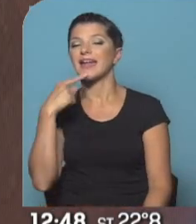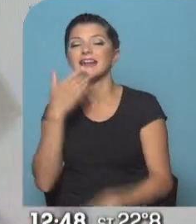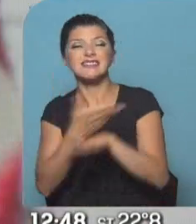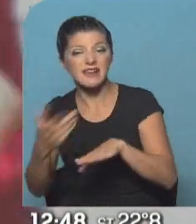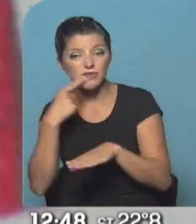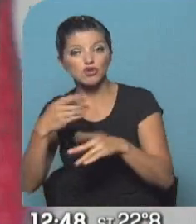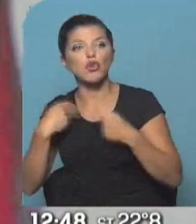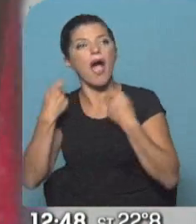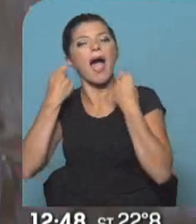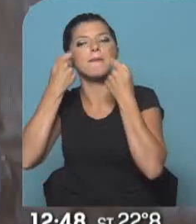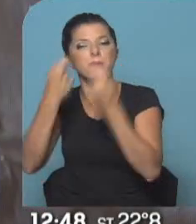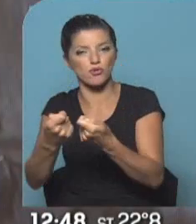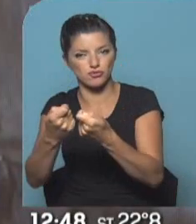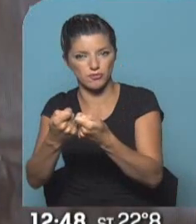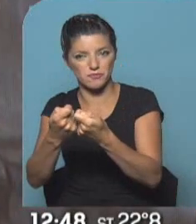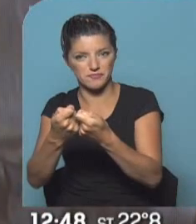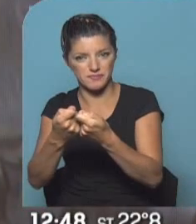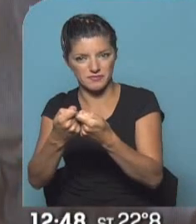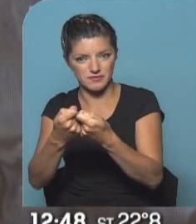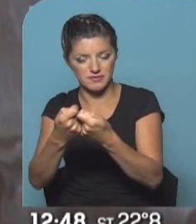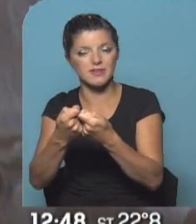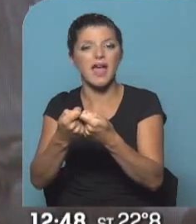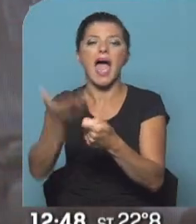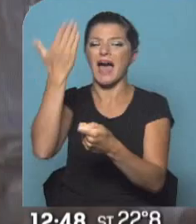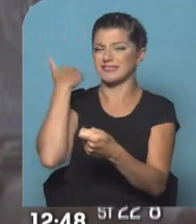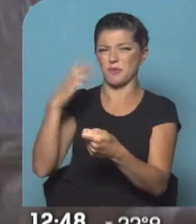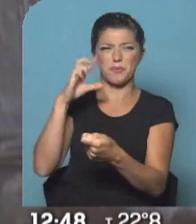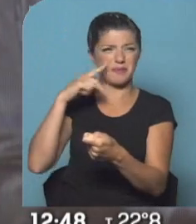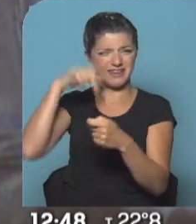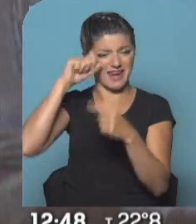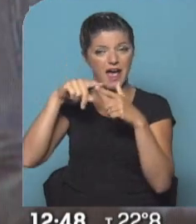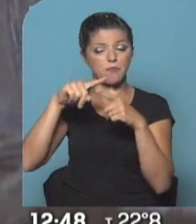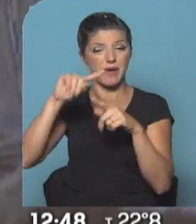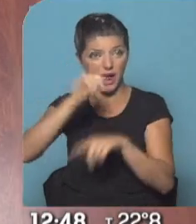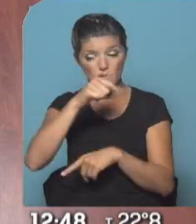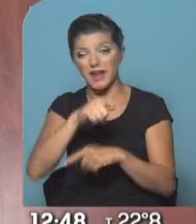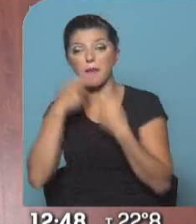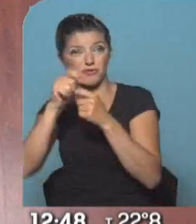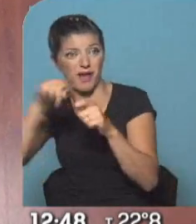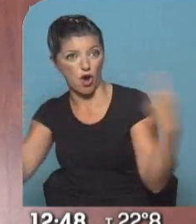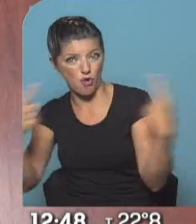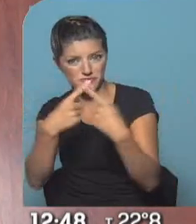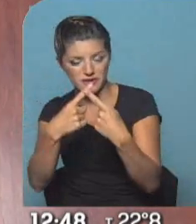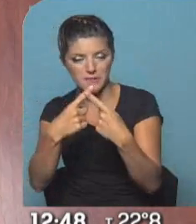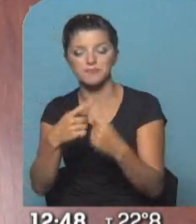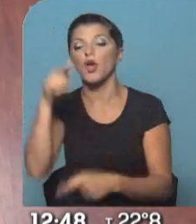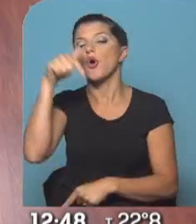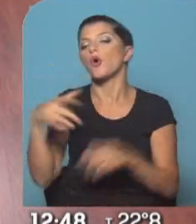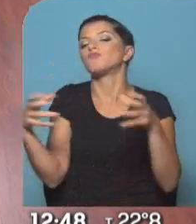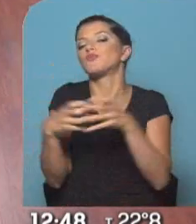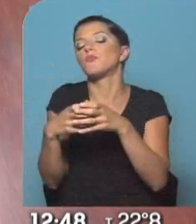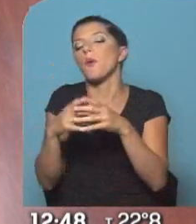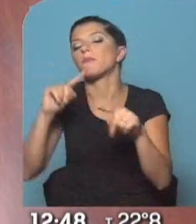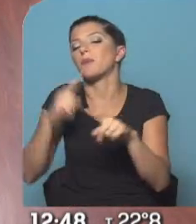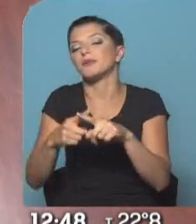apoyar al candidato a Eduardo Frei cuando ganó Piñera justamente. Hoy la izquierda está desorientada y hoy inclusive la Democracia Cristiana